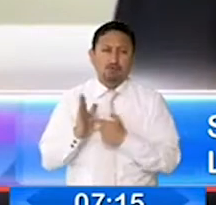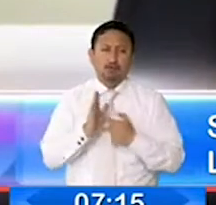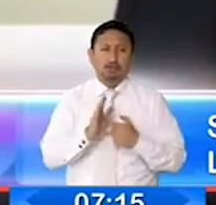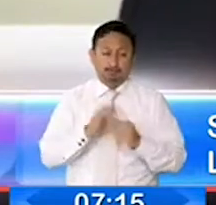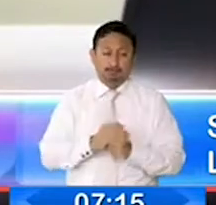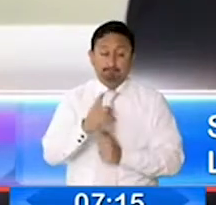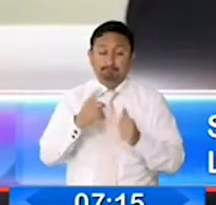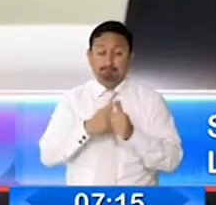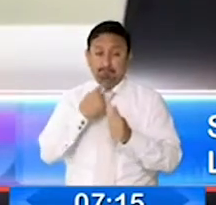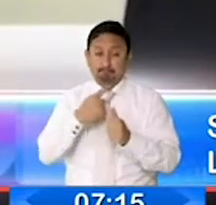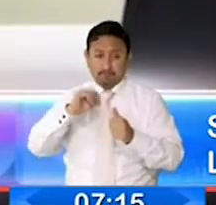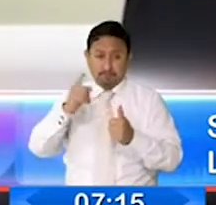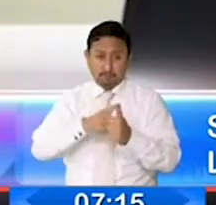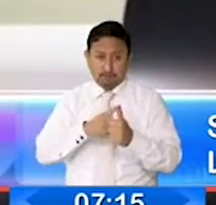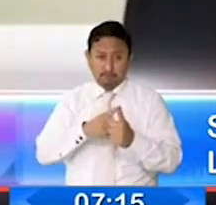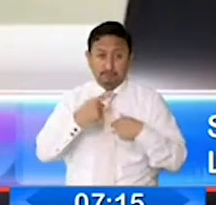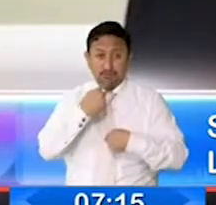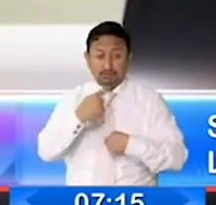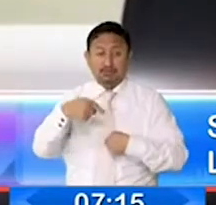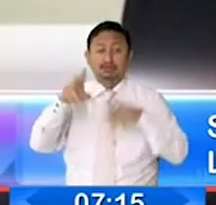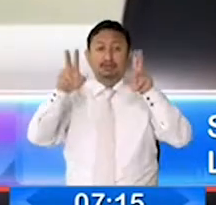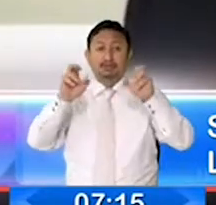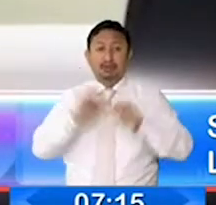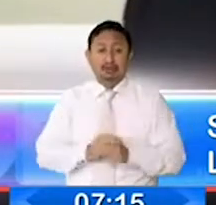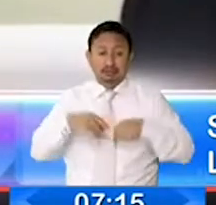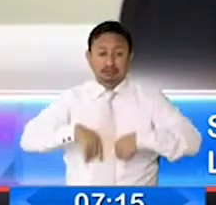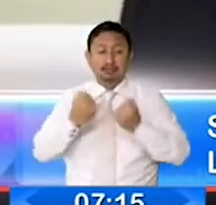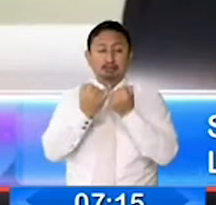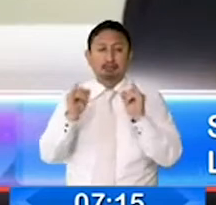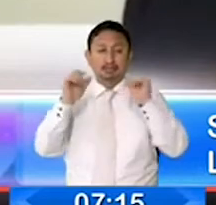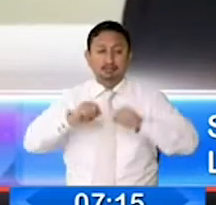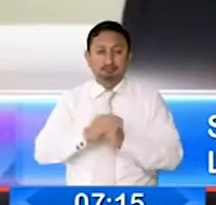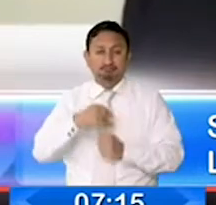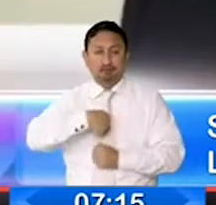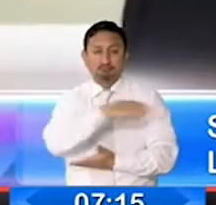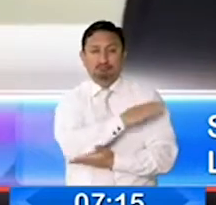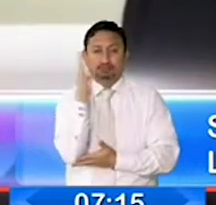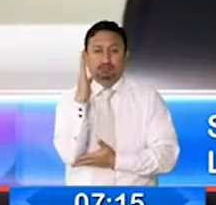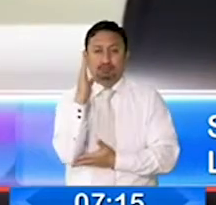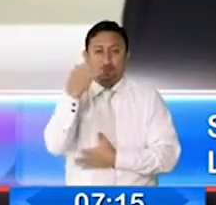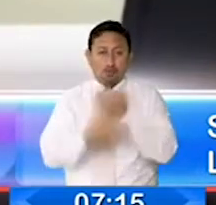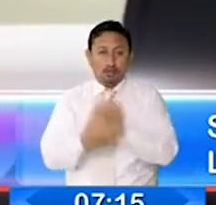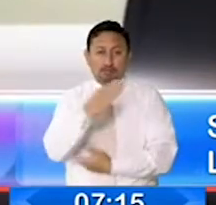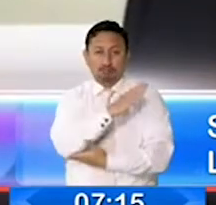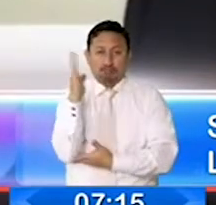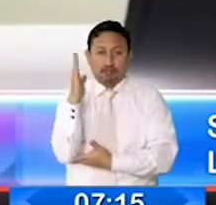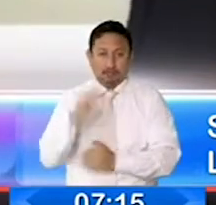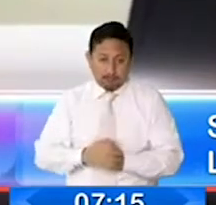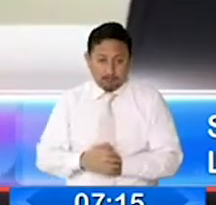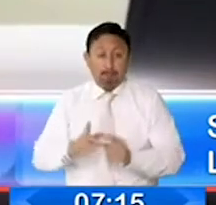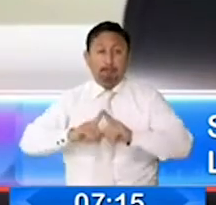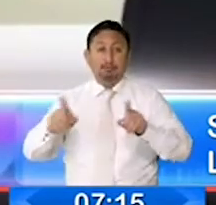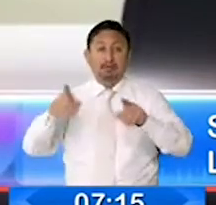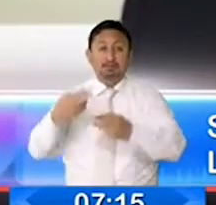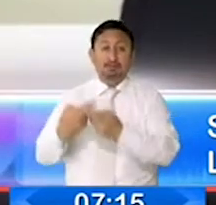lo que acabamos de manifestar, es decir, lo que tiene que ver con la independencia y con la imparcialidad de los jueces. Pero esta